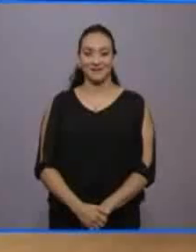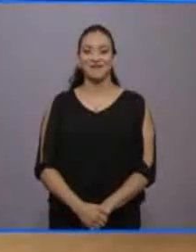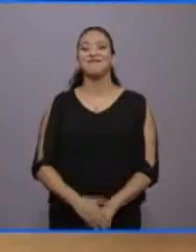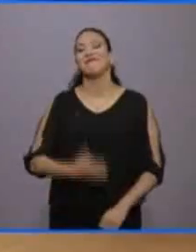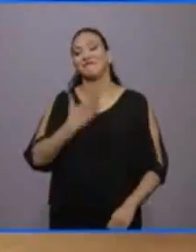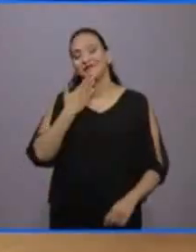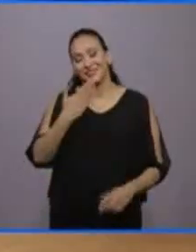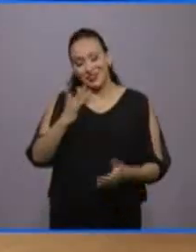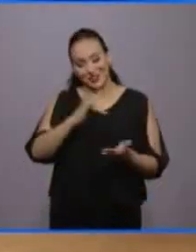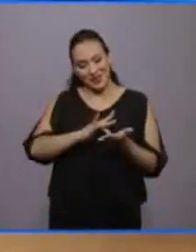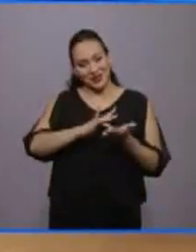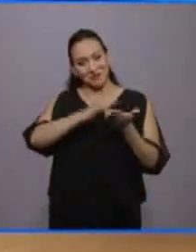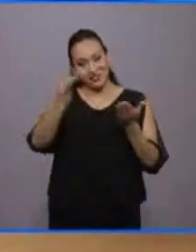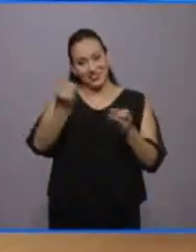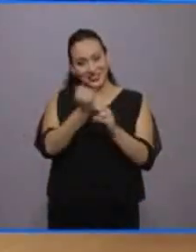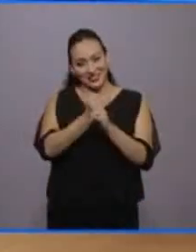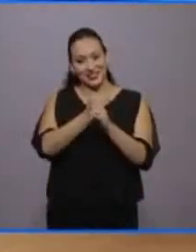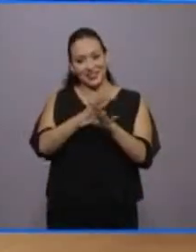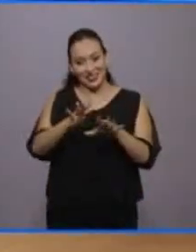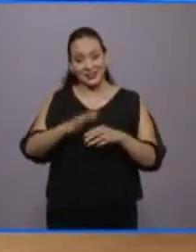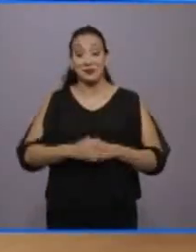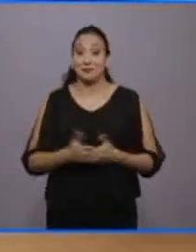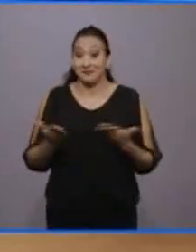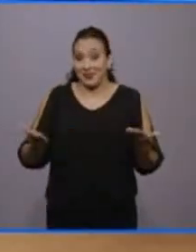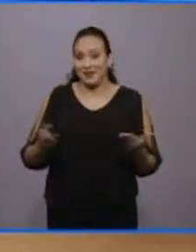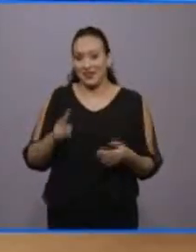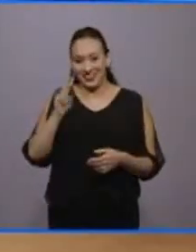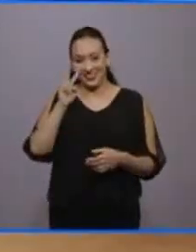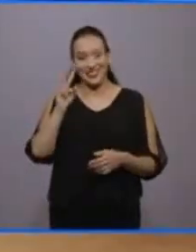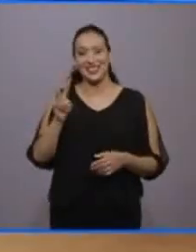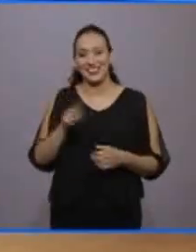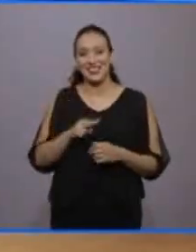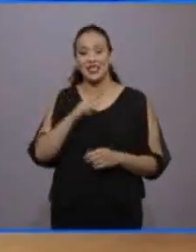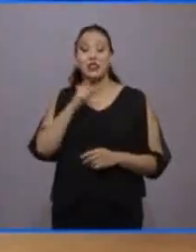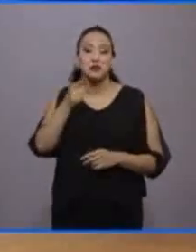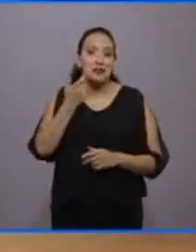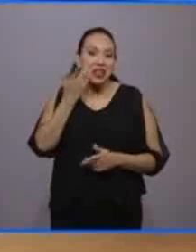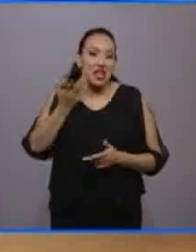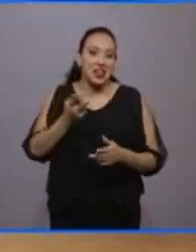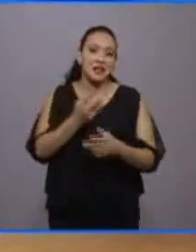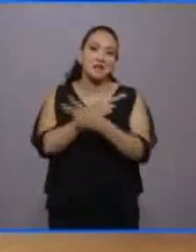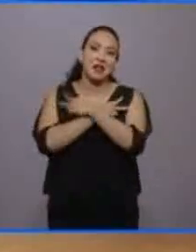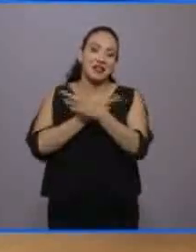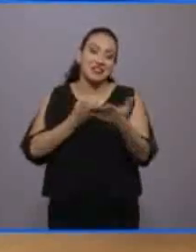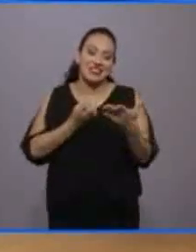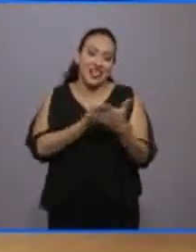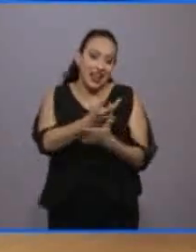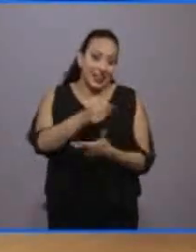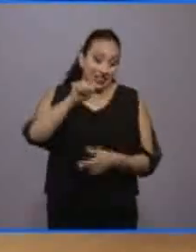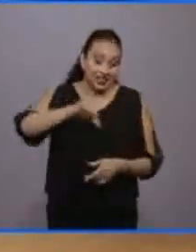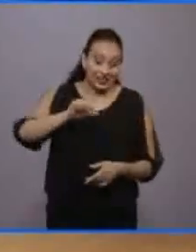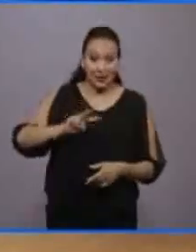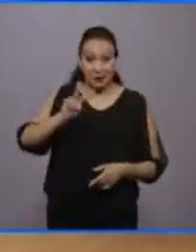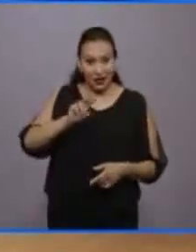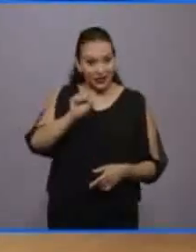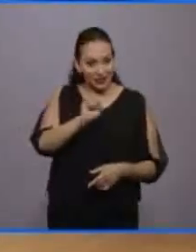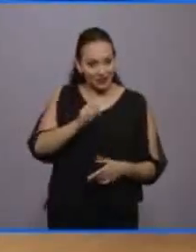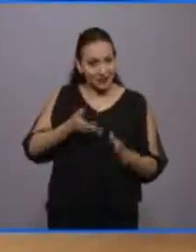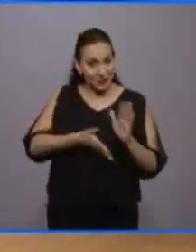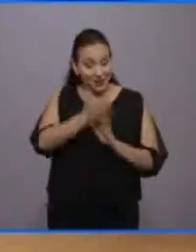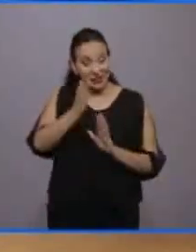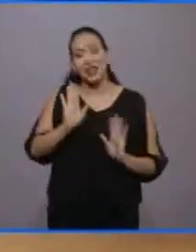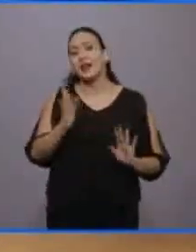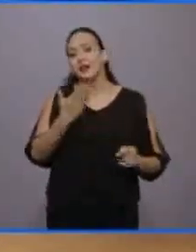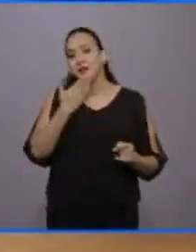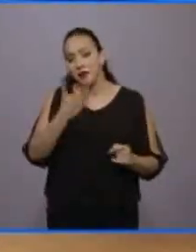Muchas gracias, Juan Carlos, por tu reporte, y pues ahí tiene el dato si planea salir desde este fin de semana. Y es que también se encuentra en